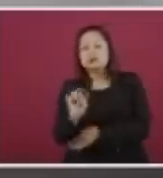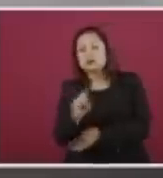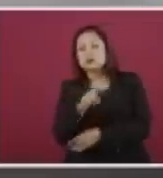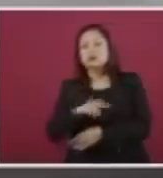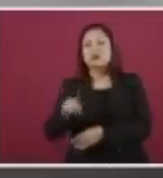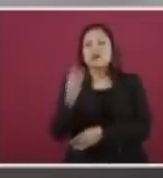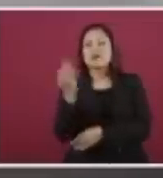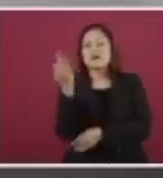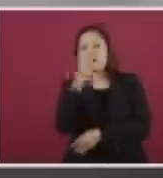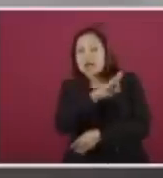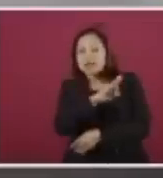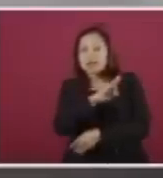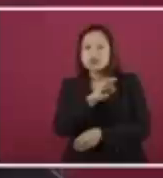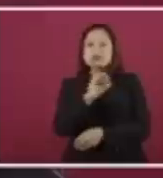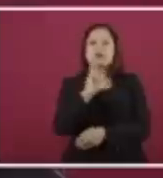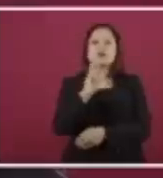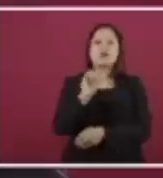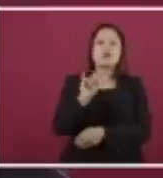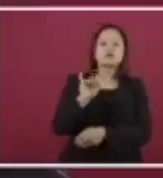los robots,